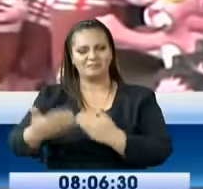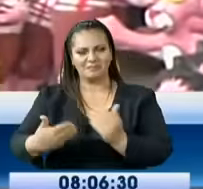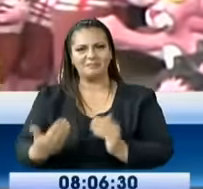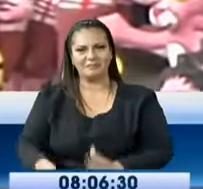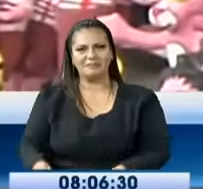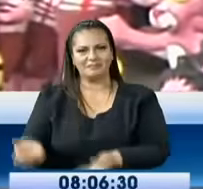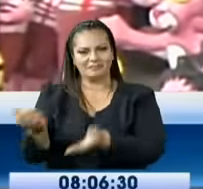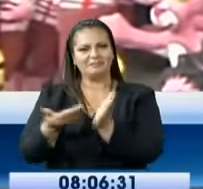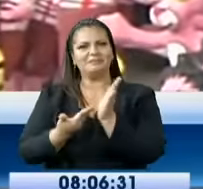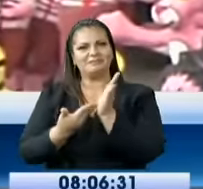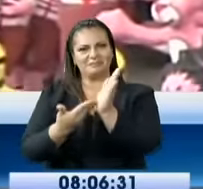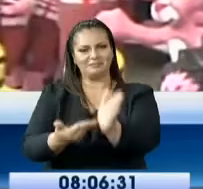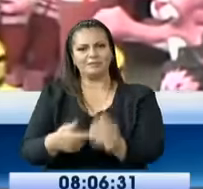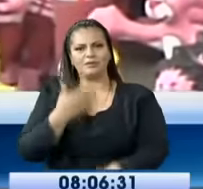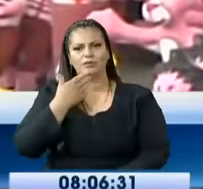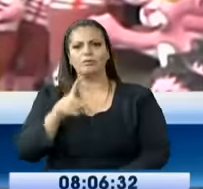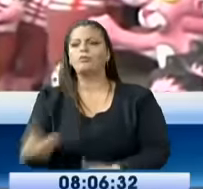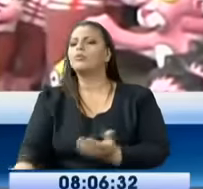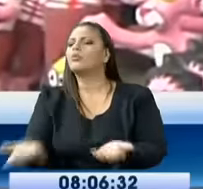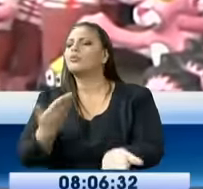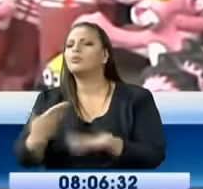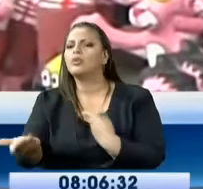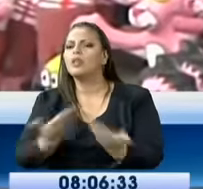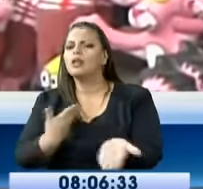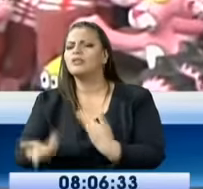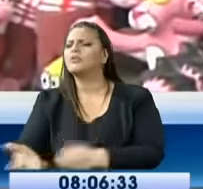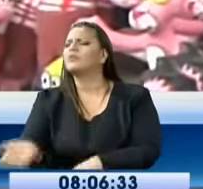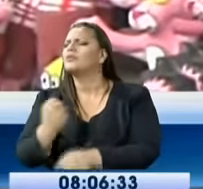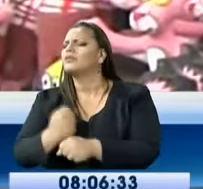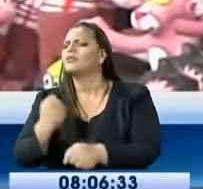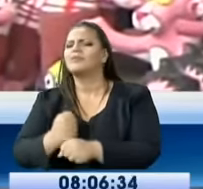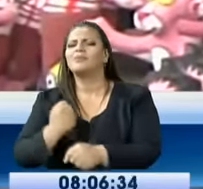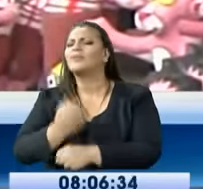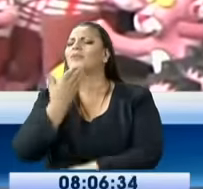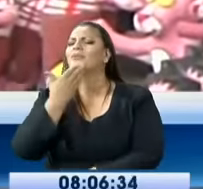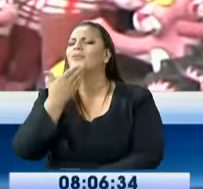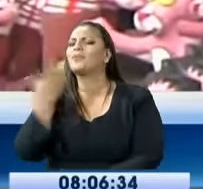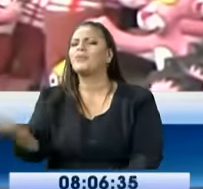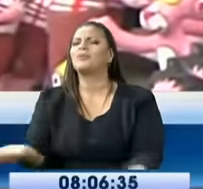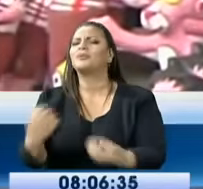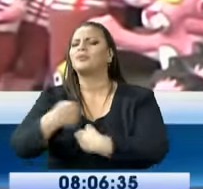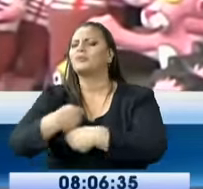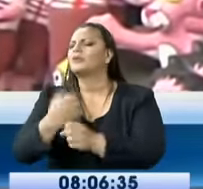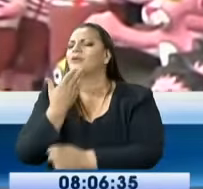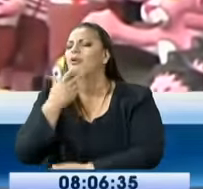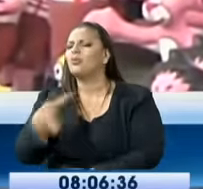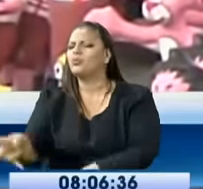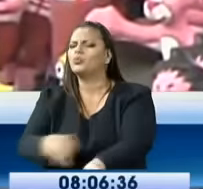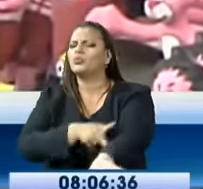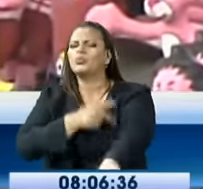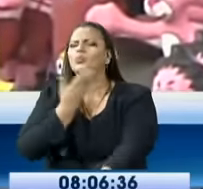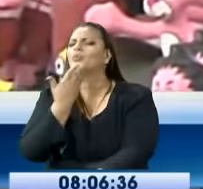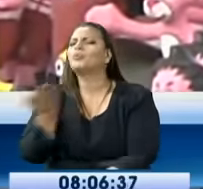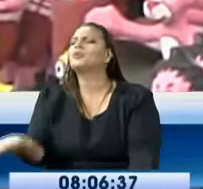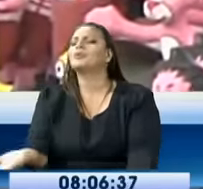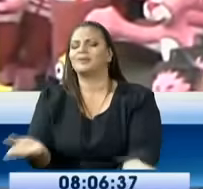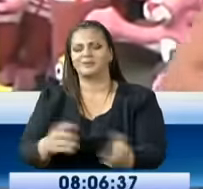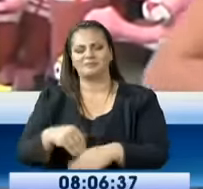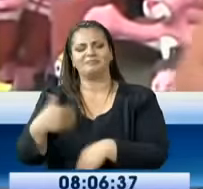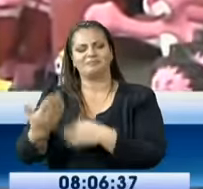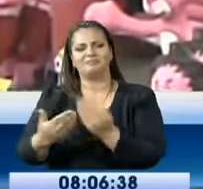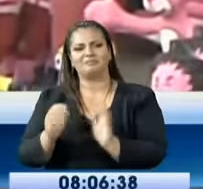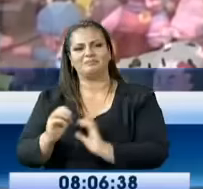hablar también con aquellos artesanos que elaboran este tipo de monigotes, una tradición ecuatoriana. Hugo, con